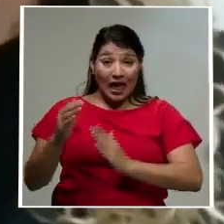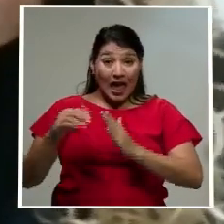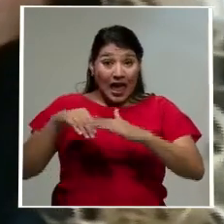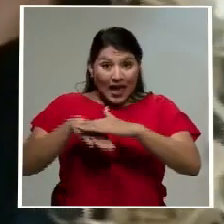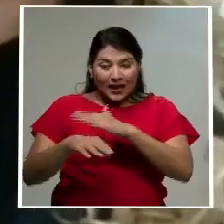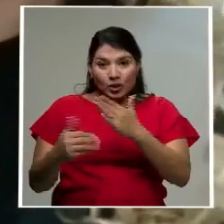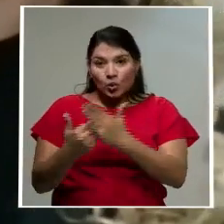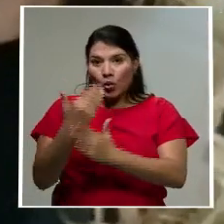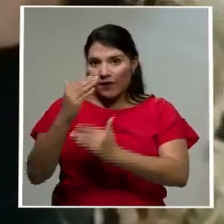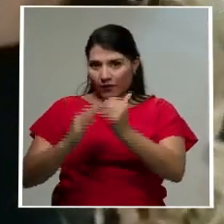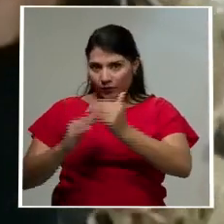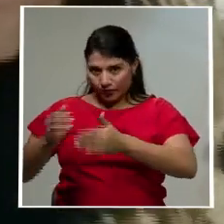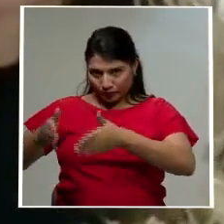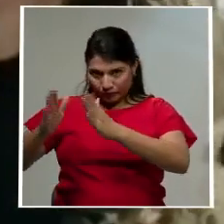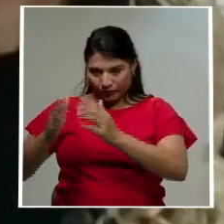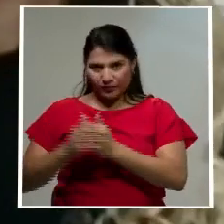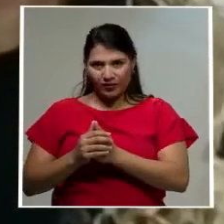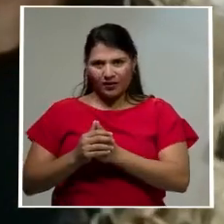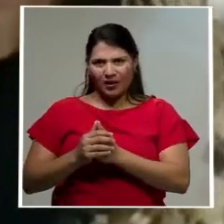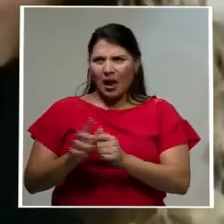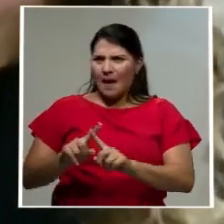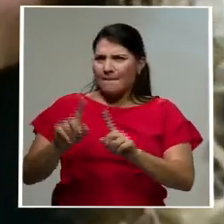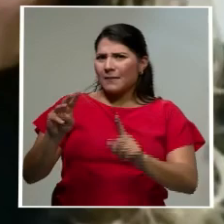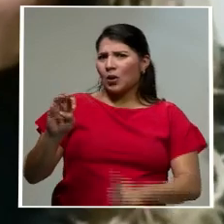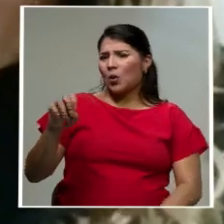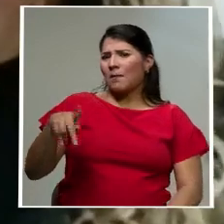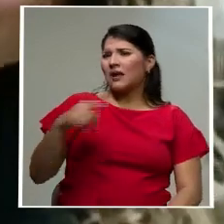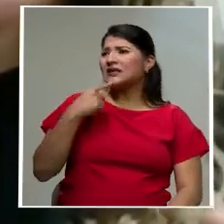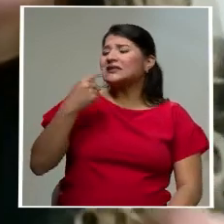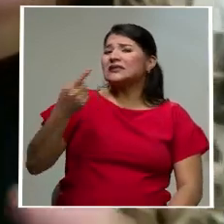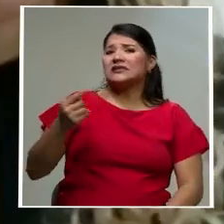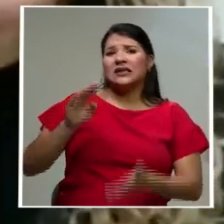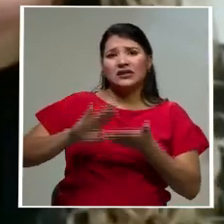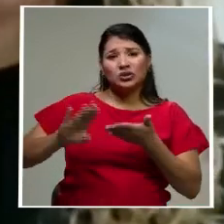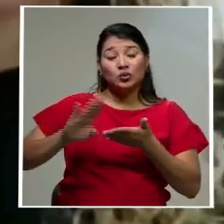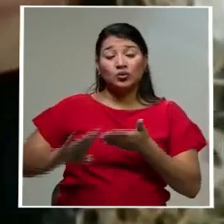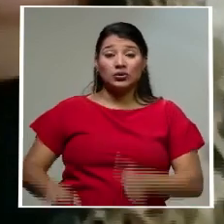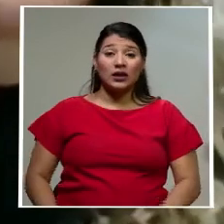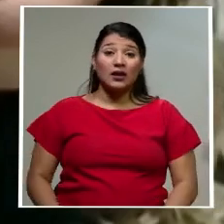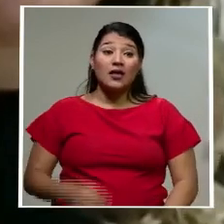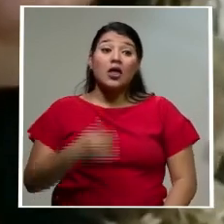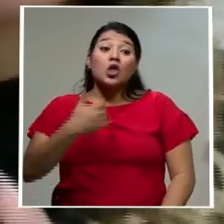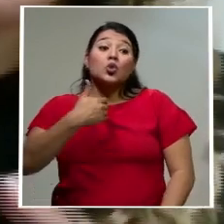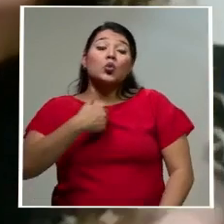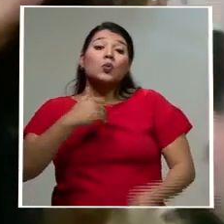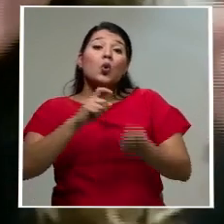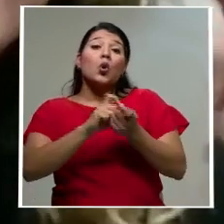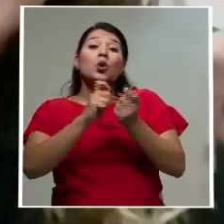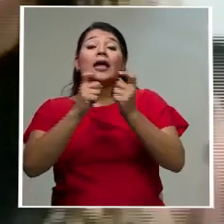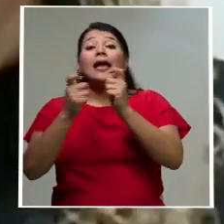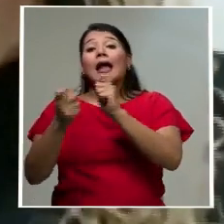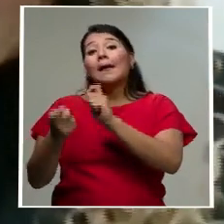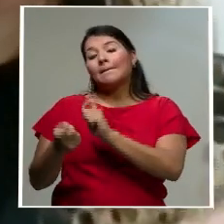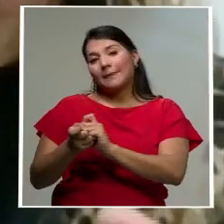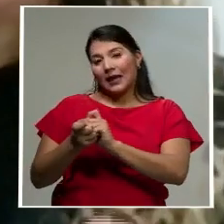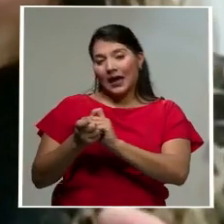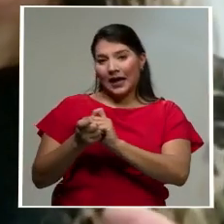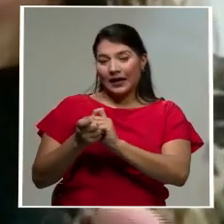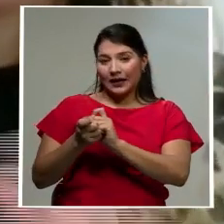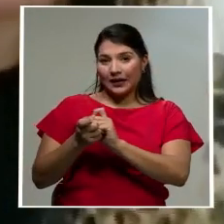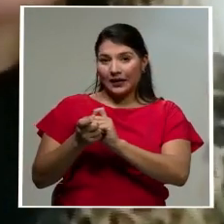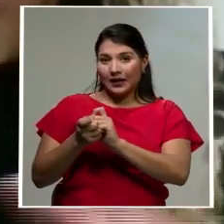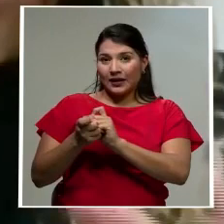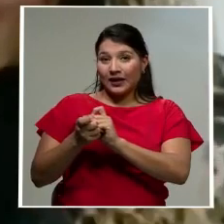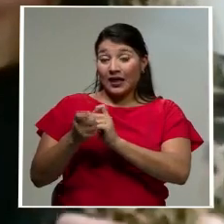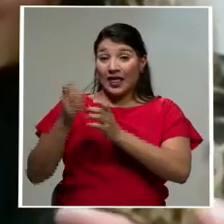años. Y sus excusas han sido de que tuvieron que cambiar los modelos estándar de